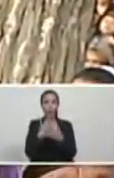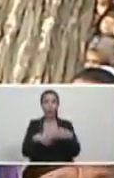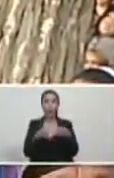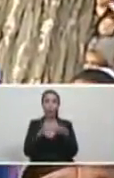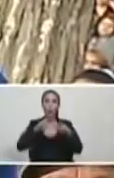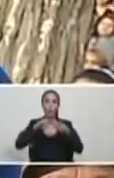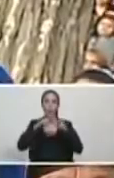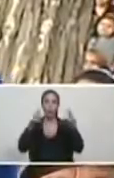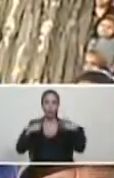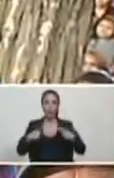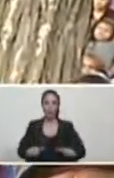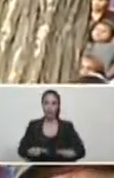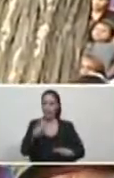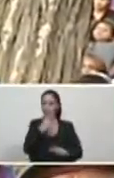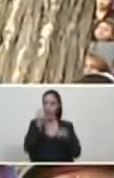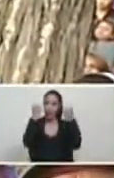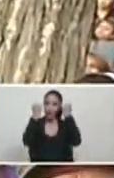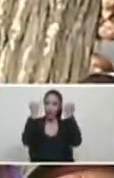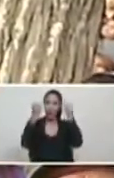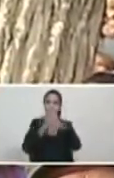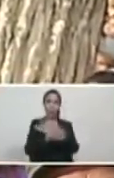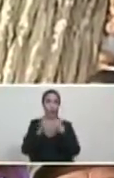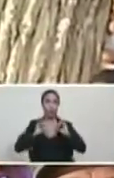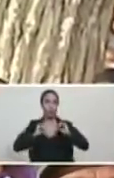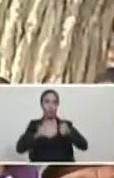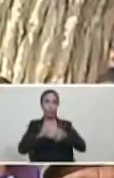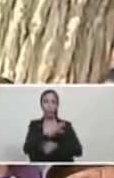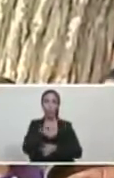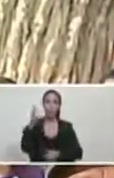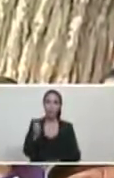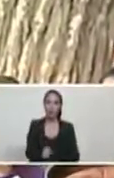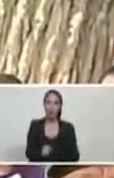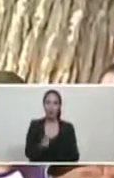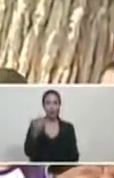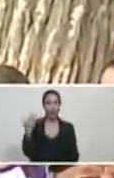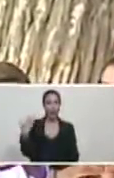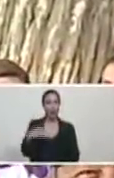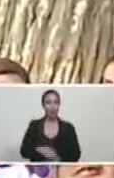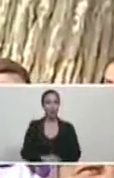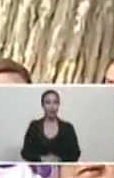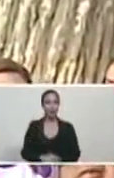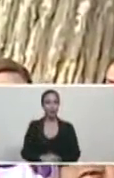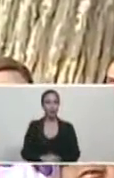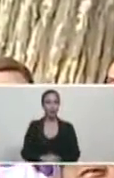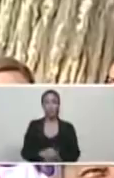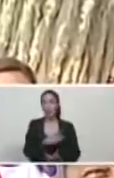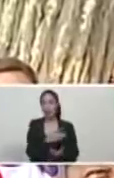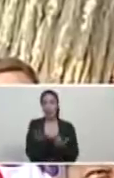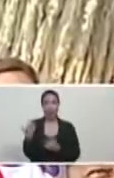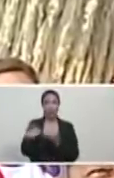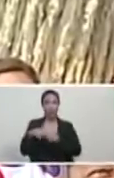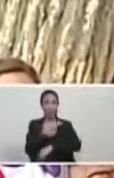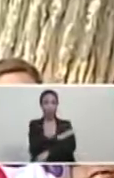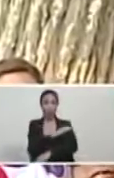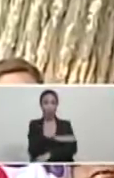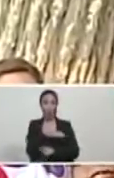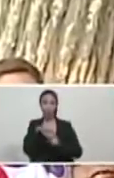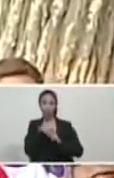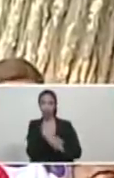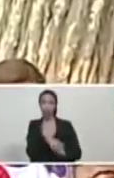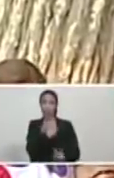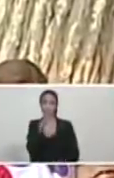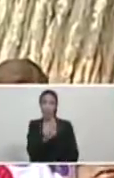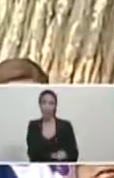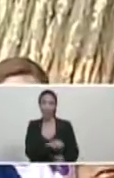Vida, iniciado en nuestro municipio Sucre, parroquia Petare. Parroquia golpeada por la derecha. Una parroquia que nos